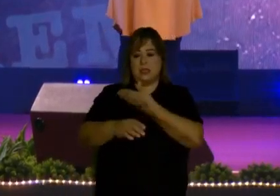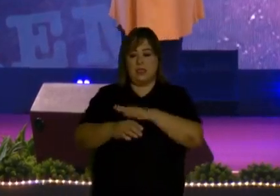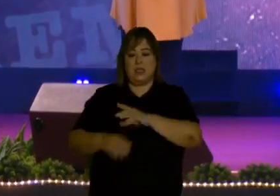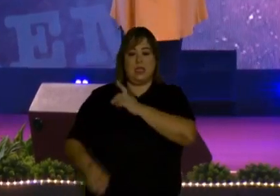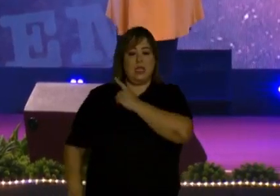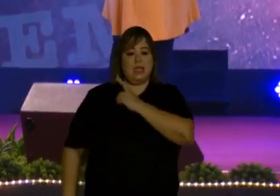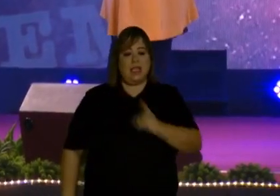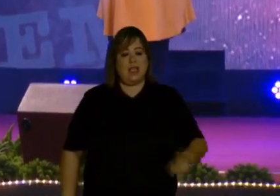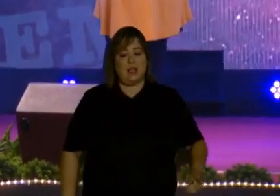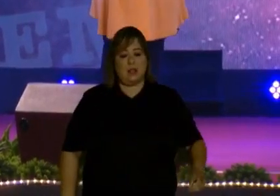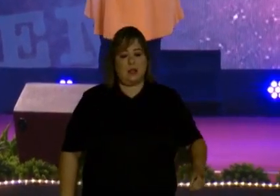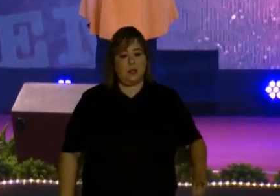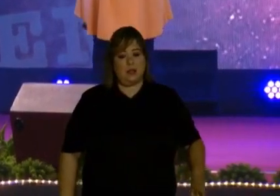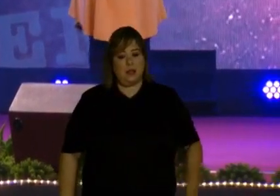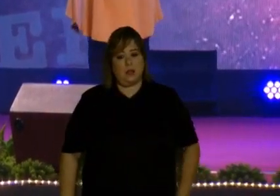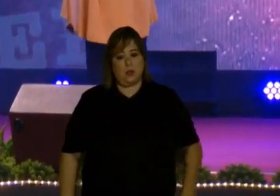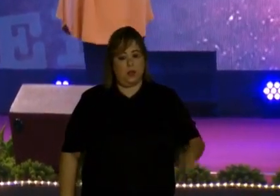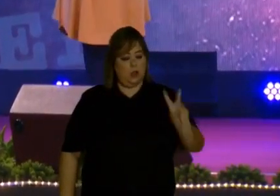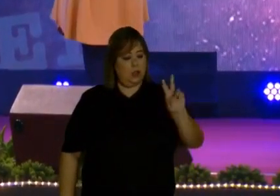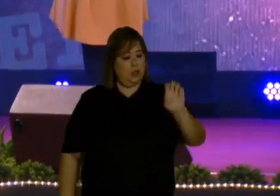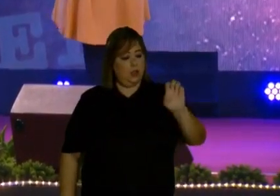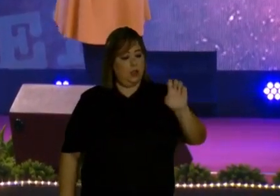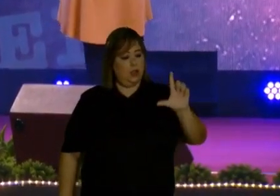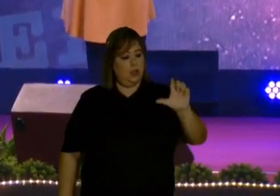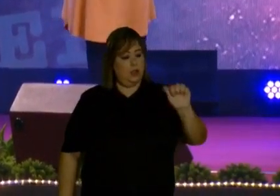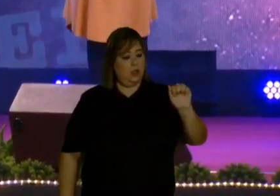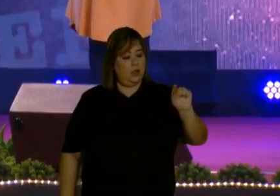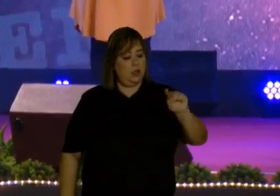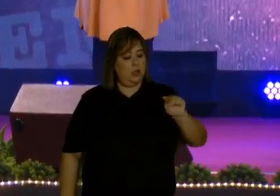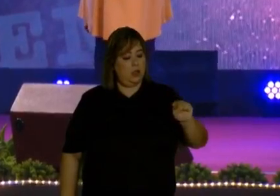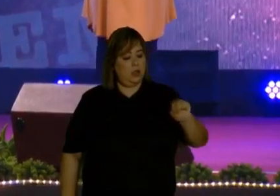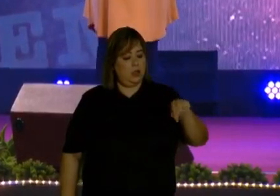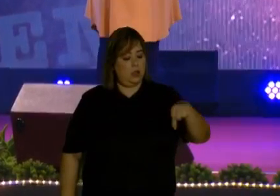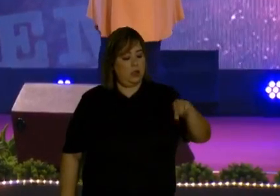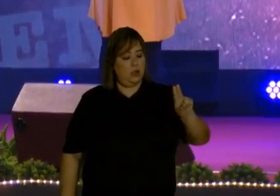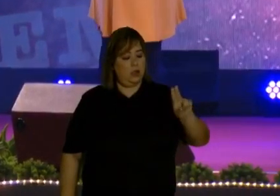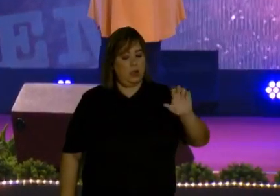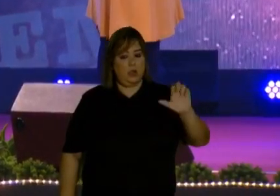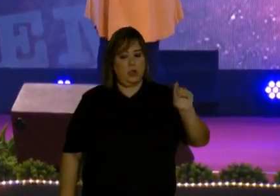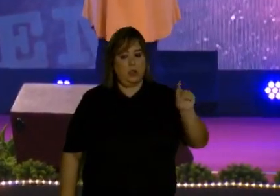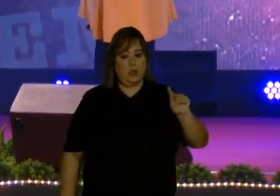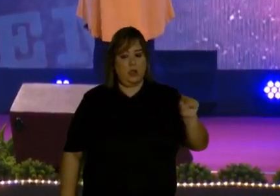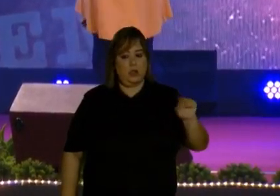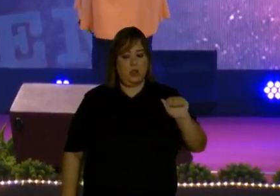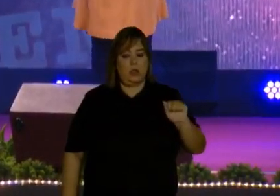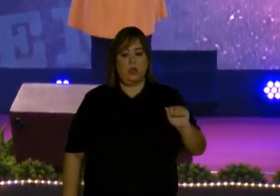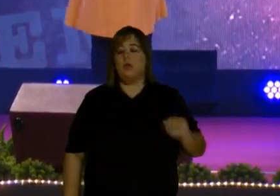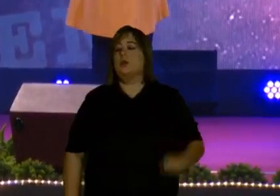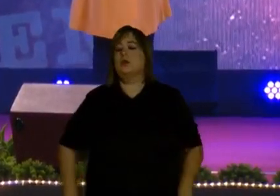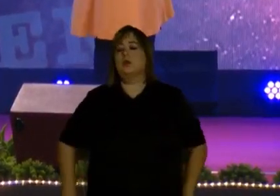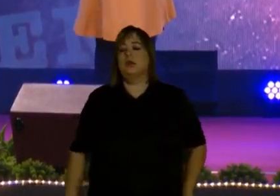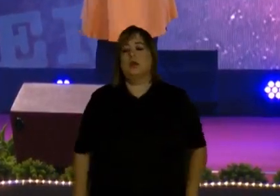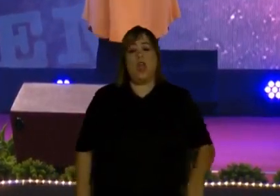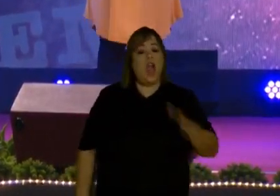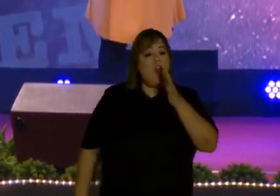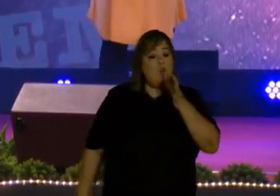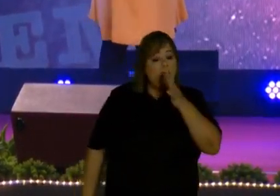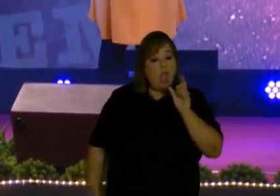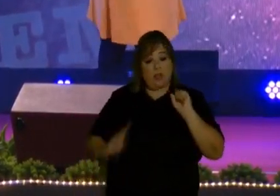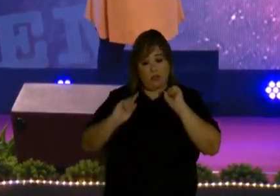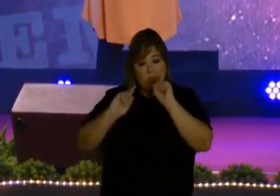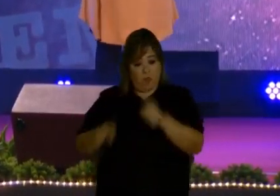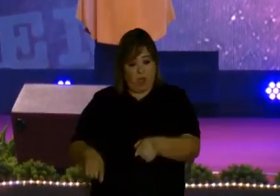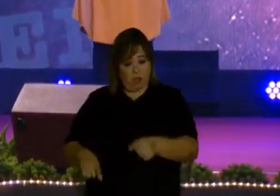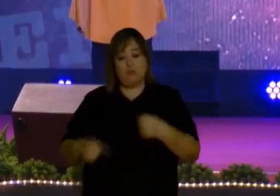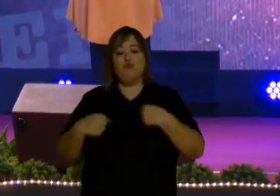Canaán. Y decía, si mi padre no va, ¿qué me impide a mí? Si mi madre no va, ¿qué me impide a mí? Si la abuela no va, ¿qué me impide a mí? Si